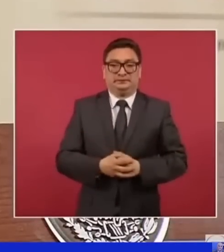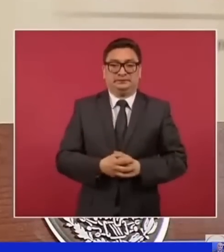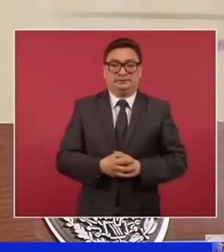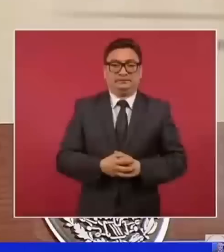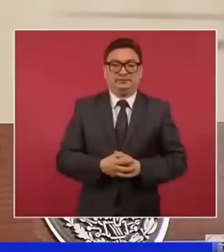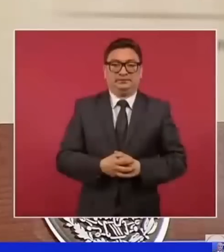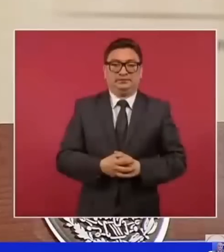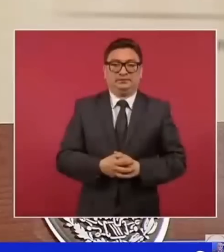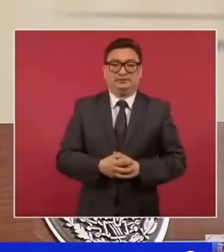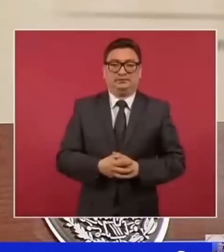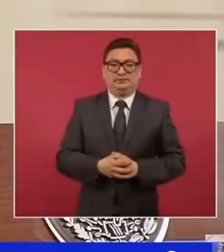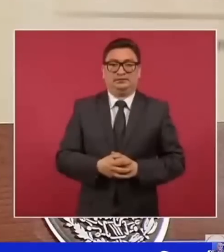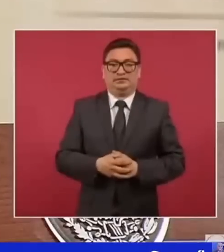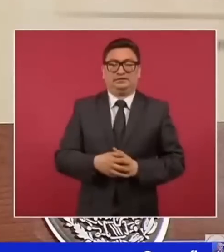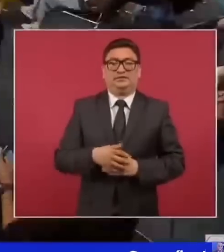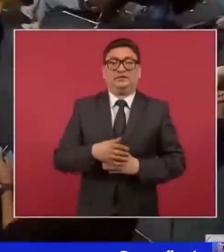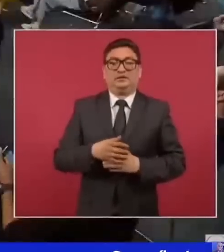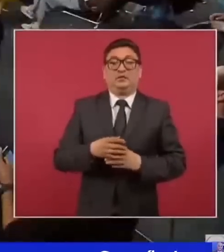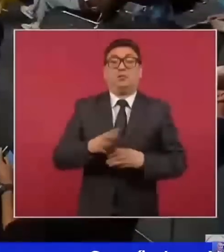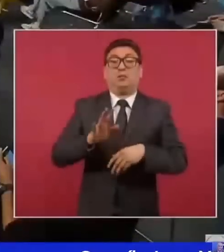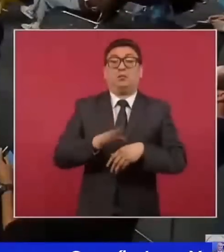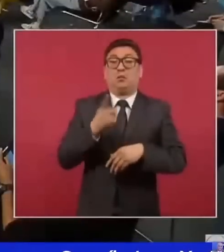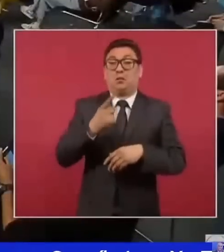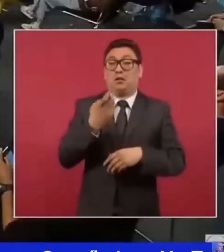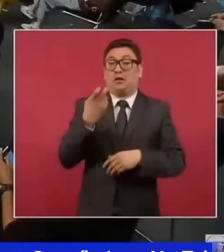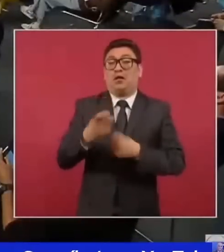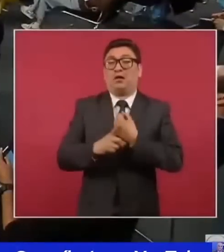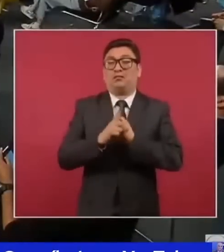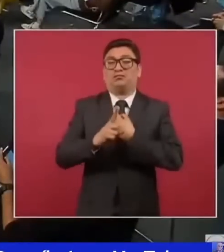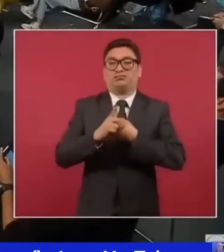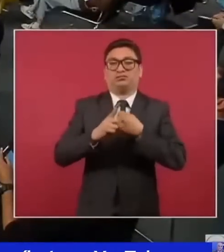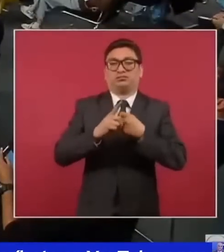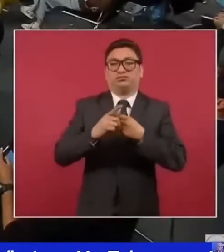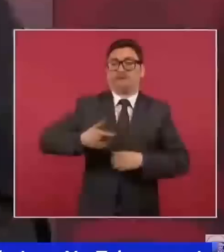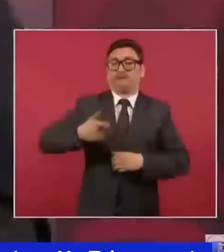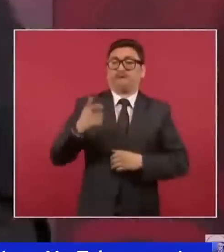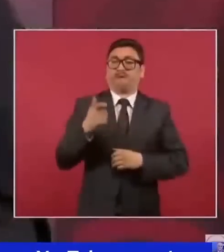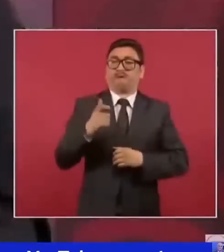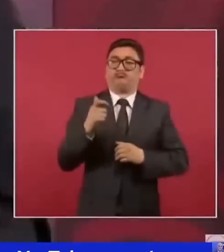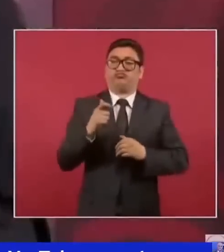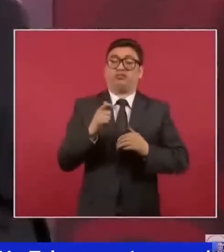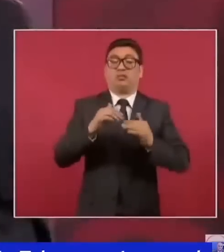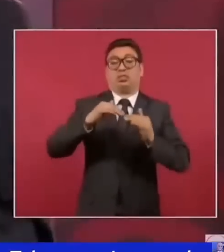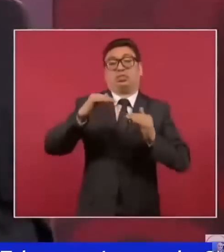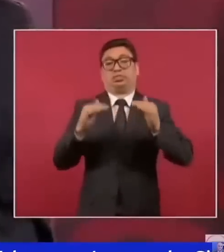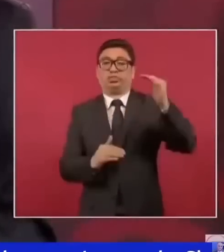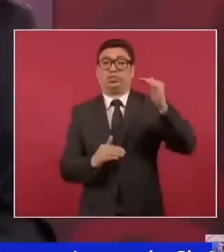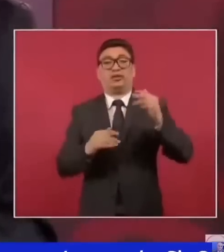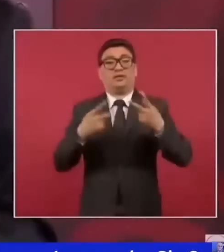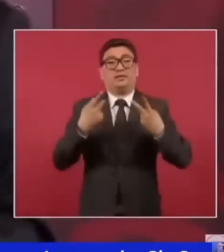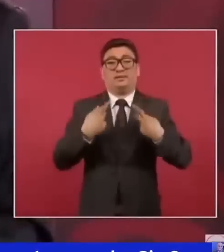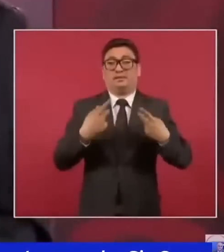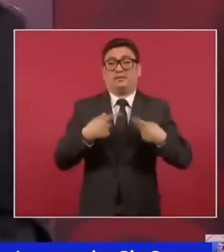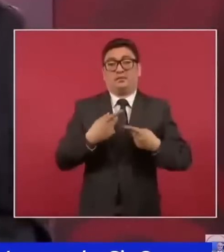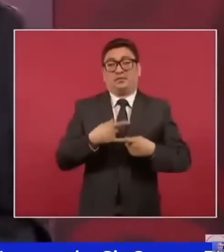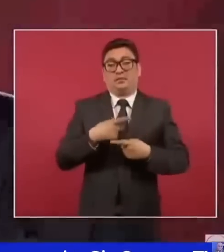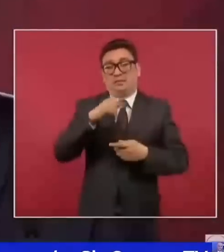¿Qué produce violencia? ¿Qué obliga a la gente a emigrar? Da